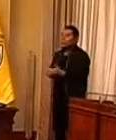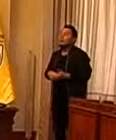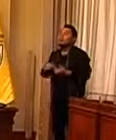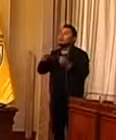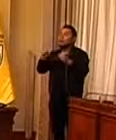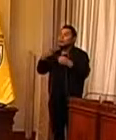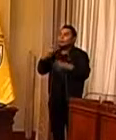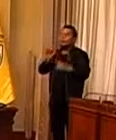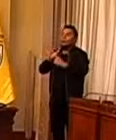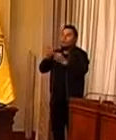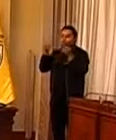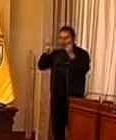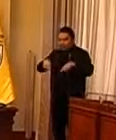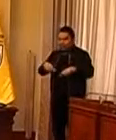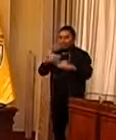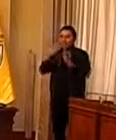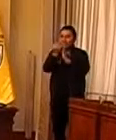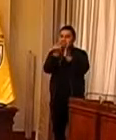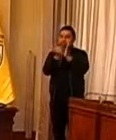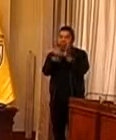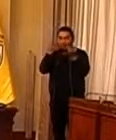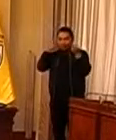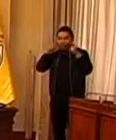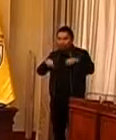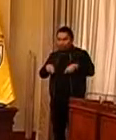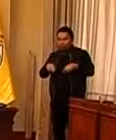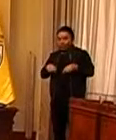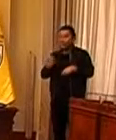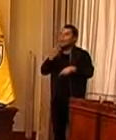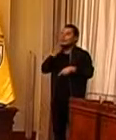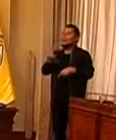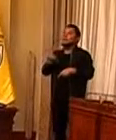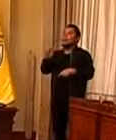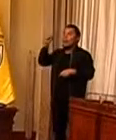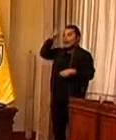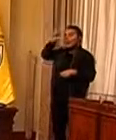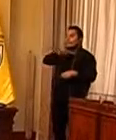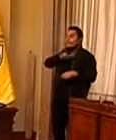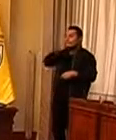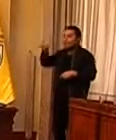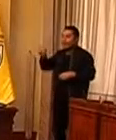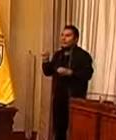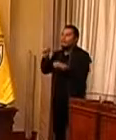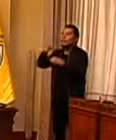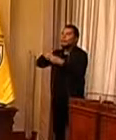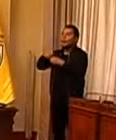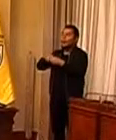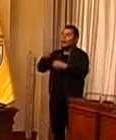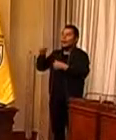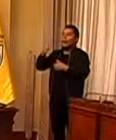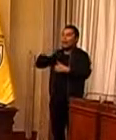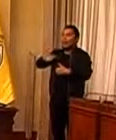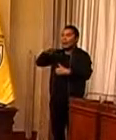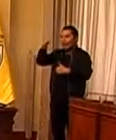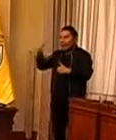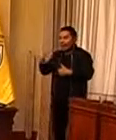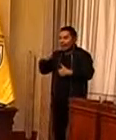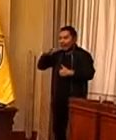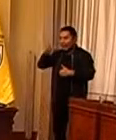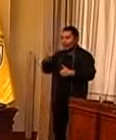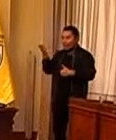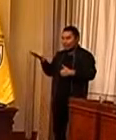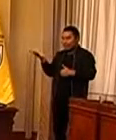conformidad con lo expresado en las consideraciones del presente acuerdo, precisándose que el viaje que permite la participación del alcalde de Miraflores en el evento en